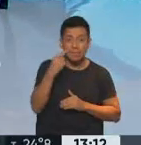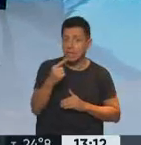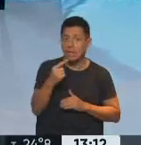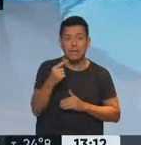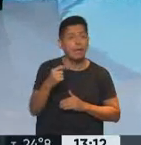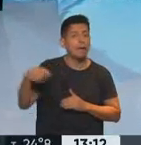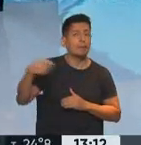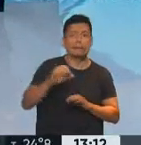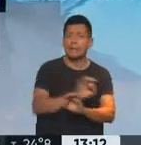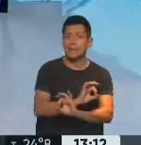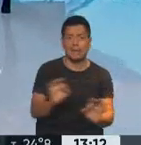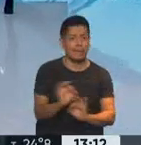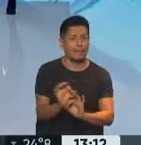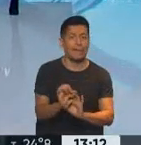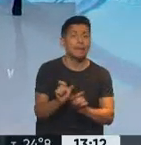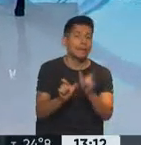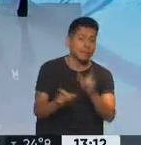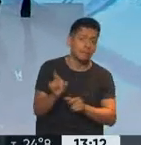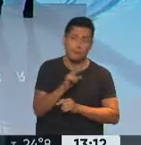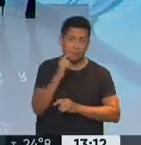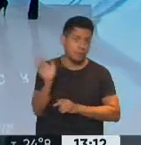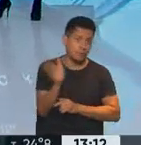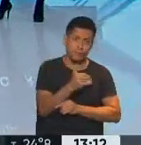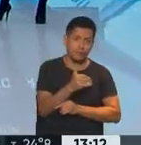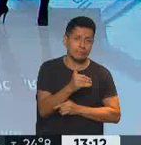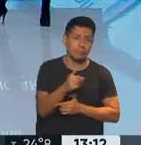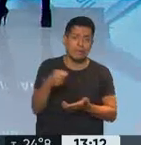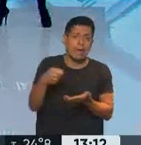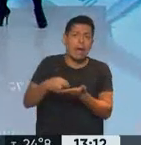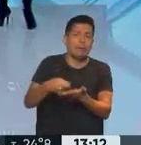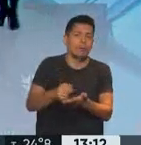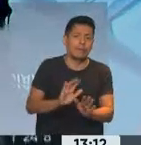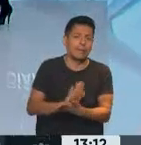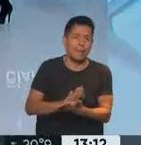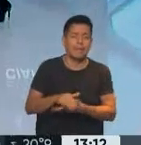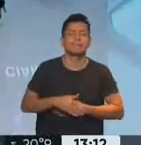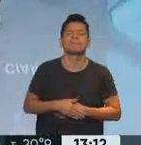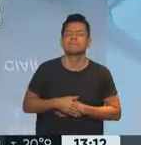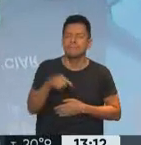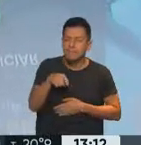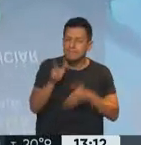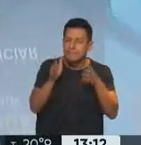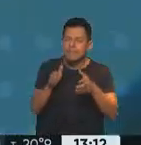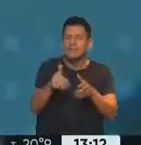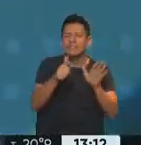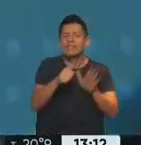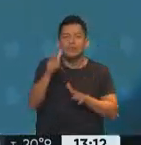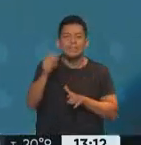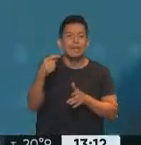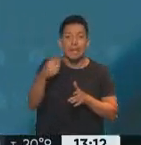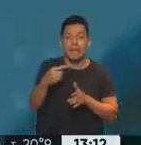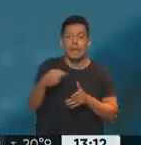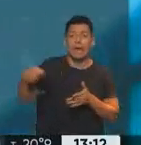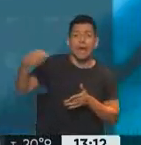no tiene aportes no personas varones y mujeres vamos a precisar sobre estos 680 mil que no tienen aportes